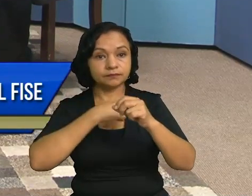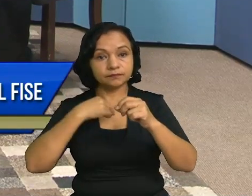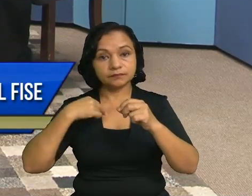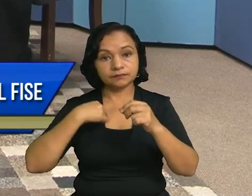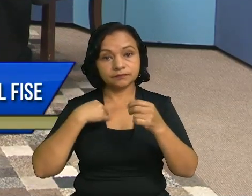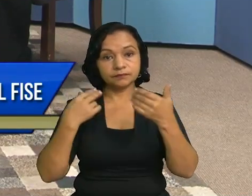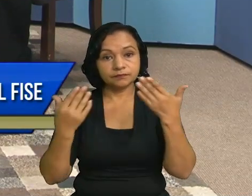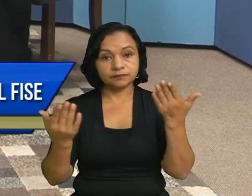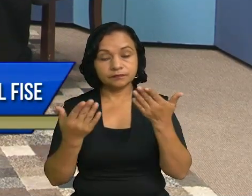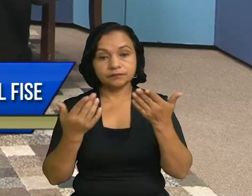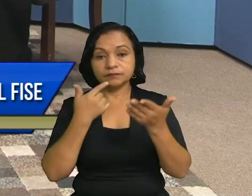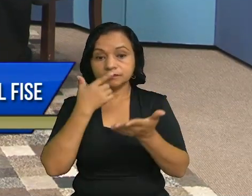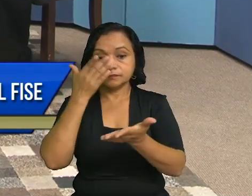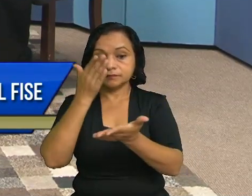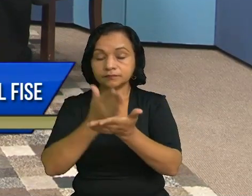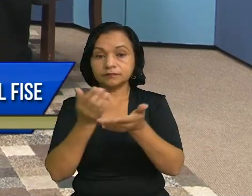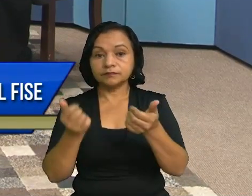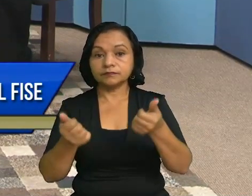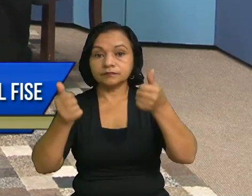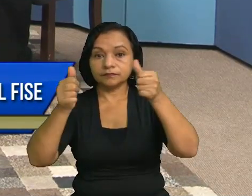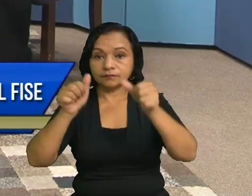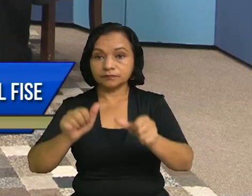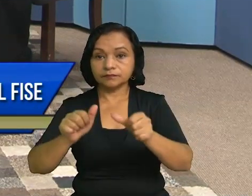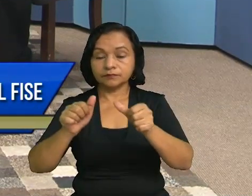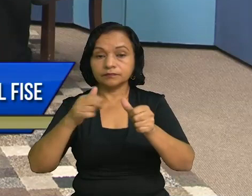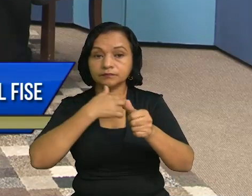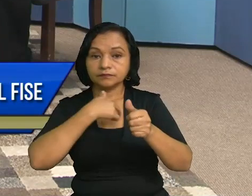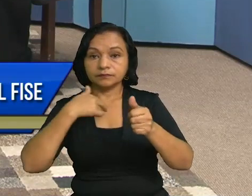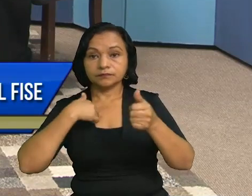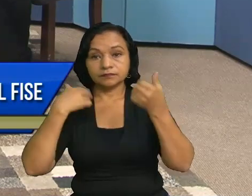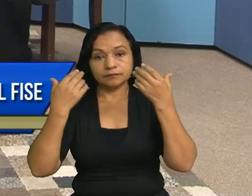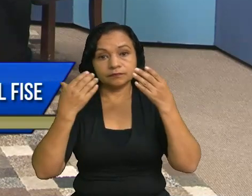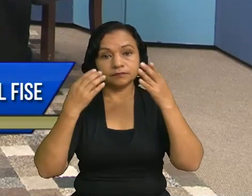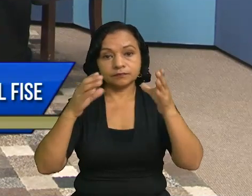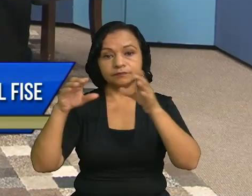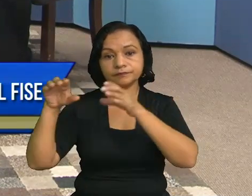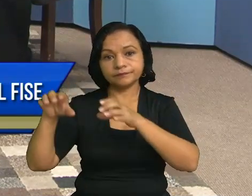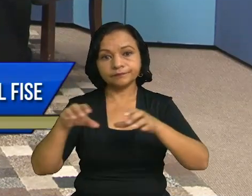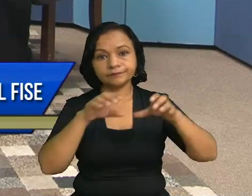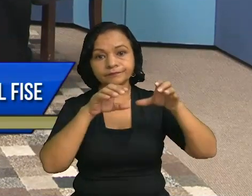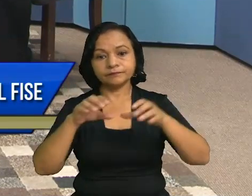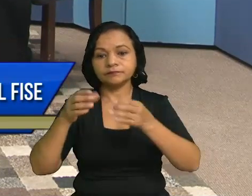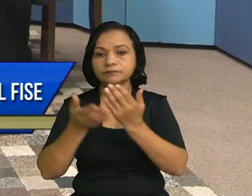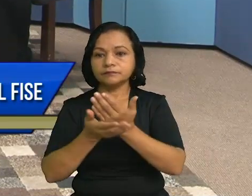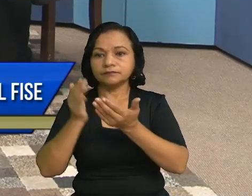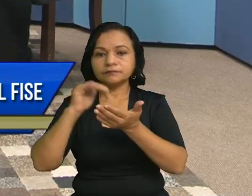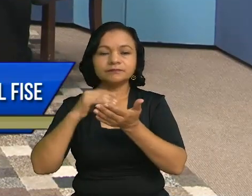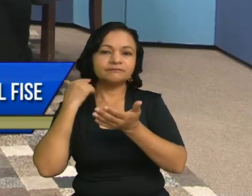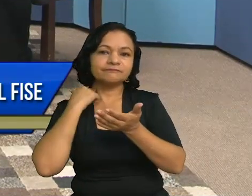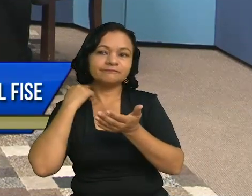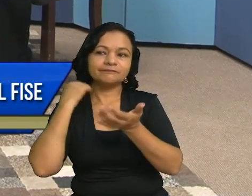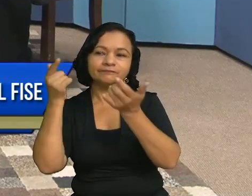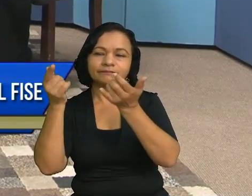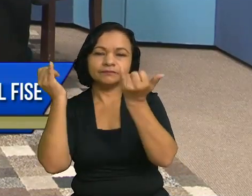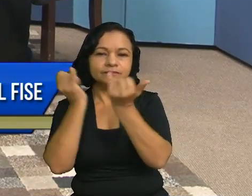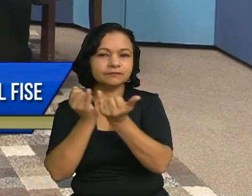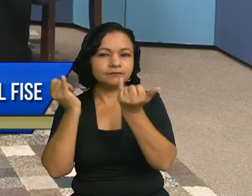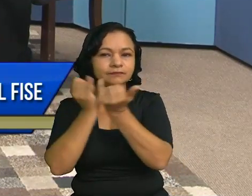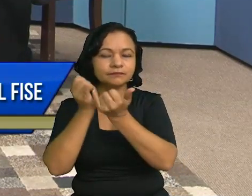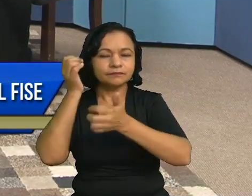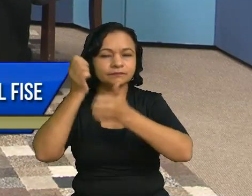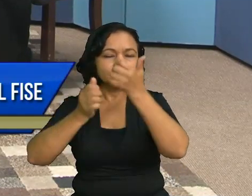un mandato pues para preparar las condiciones para esos eventos que son recurrentes pues en la zona sin tomar